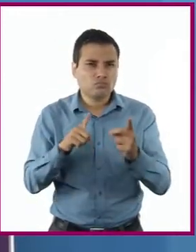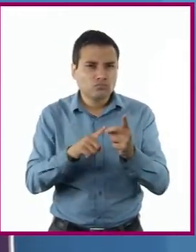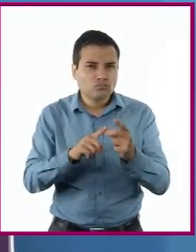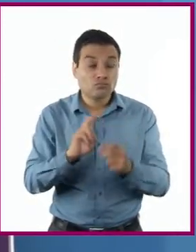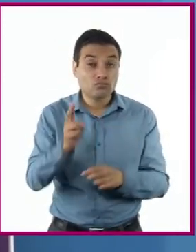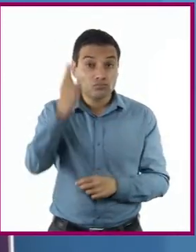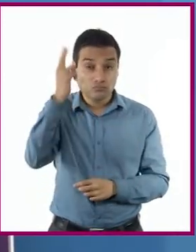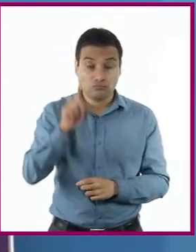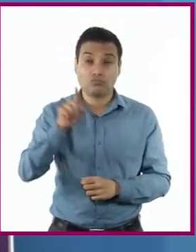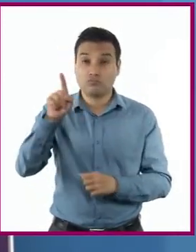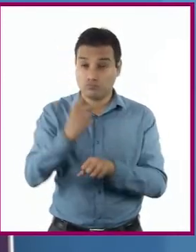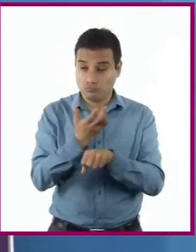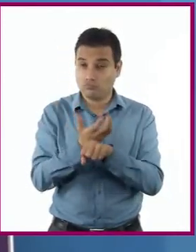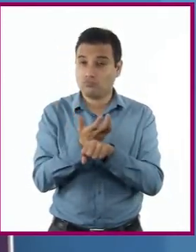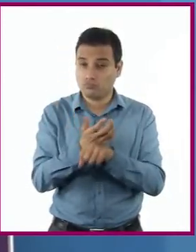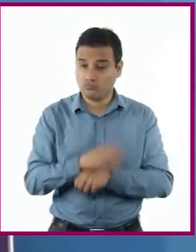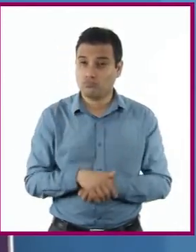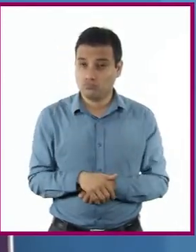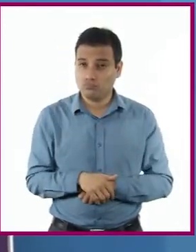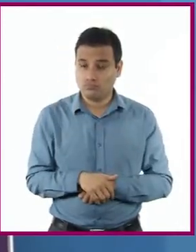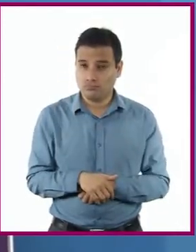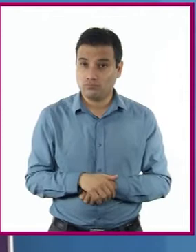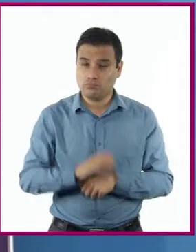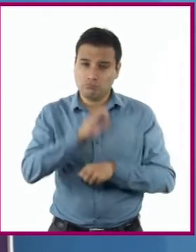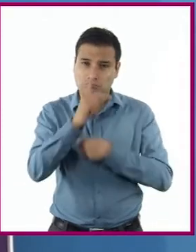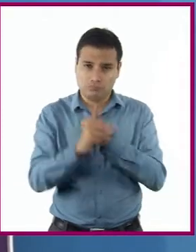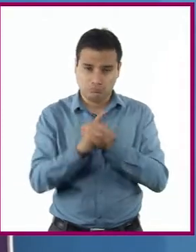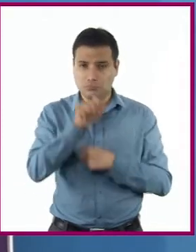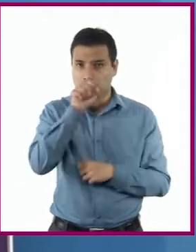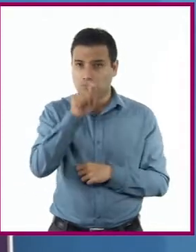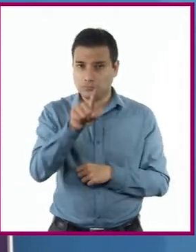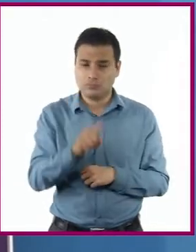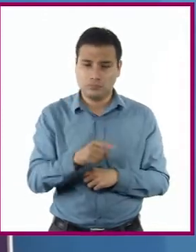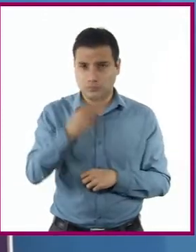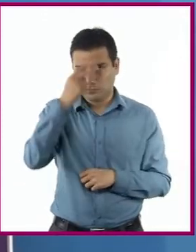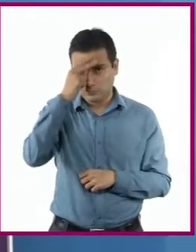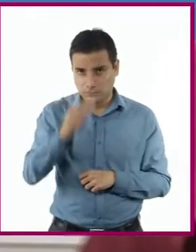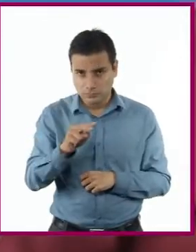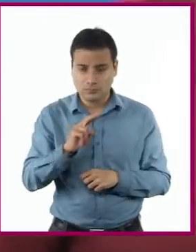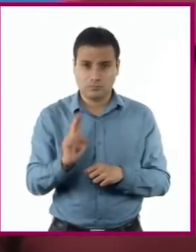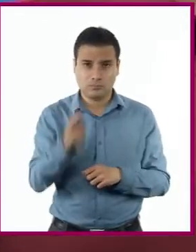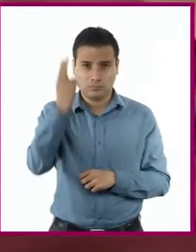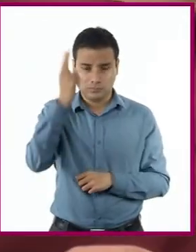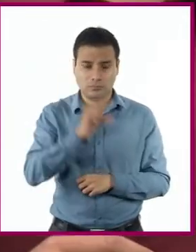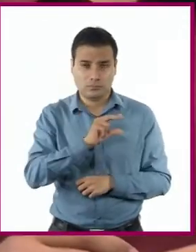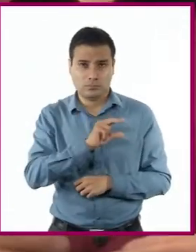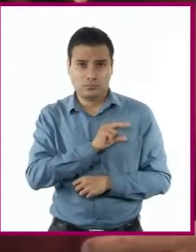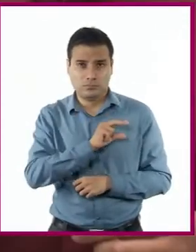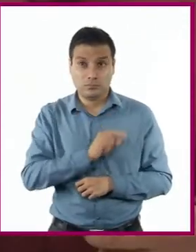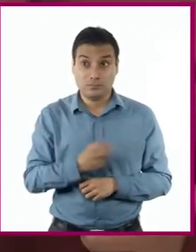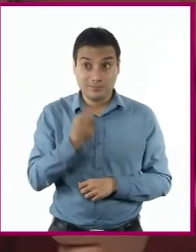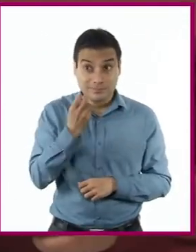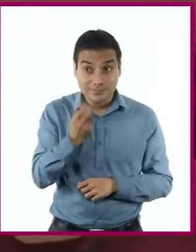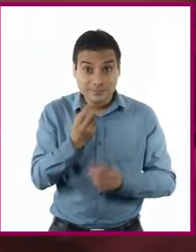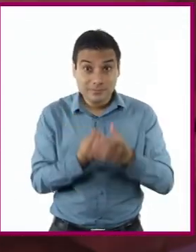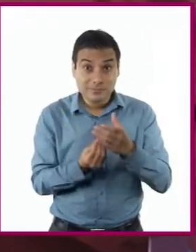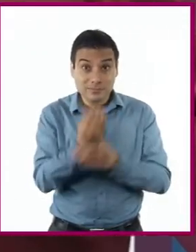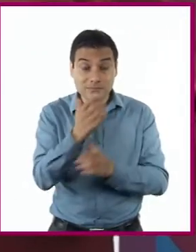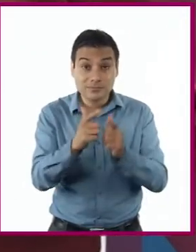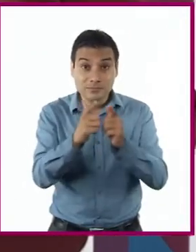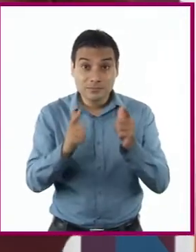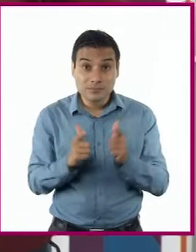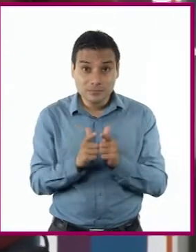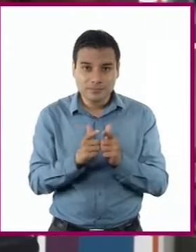universidades norteamericanas o europeas, así como en universidades privadas mexicanas. Esta nueva generación fue conocida como